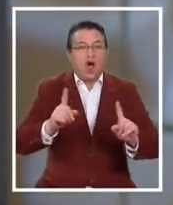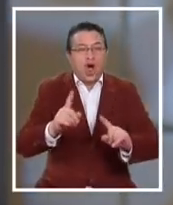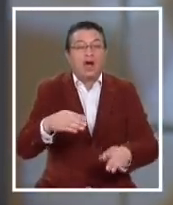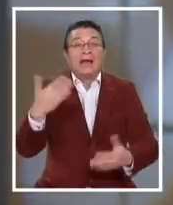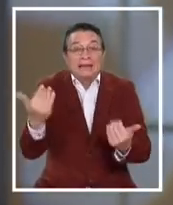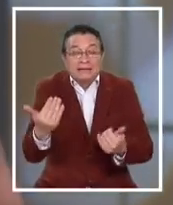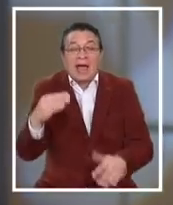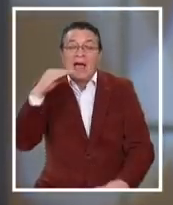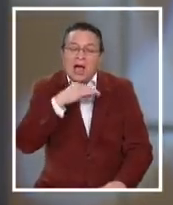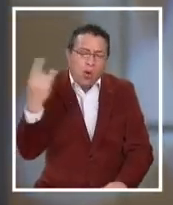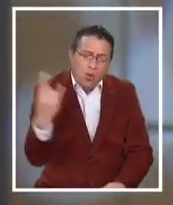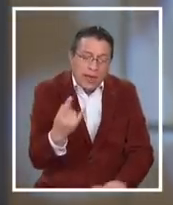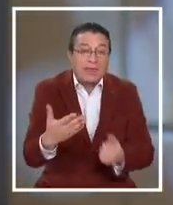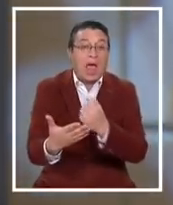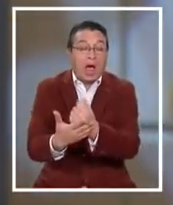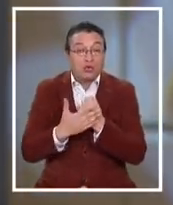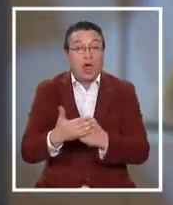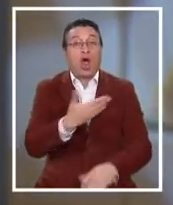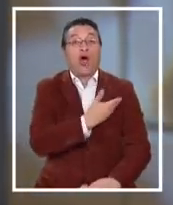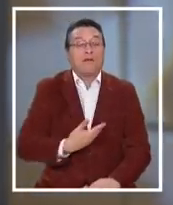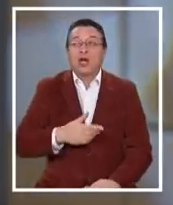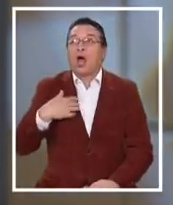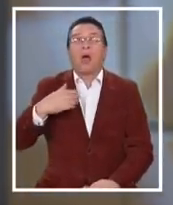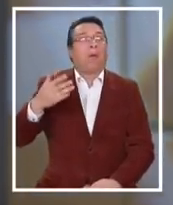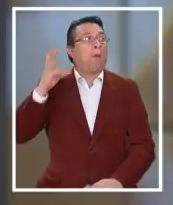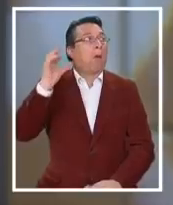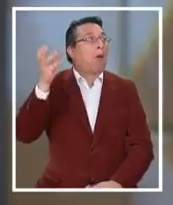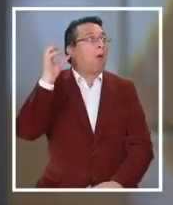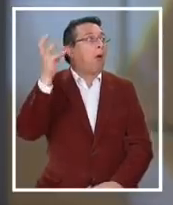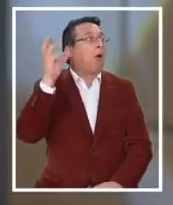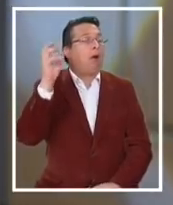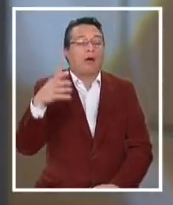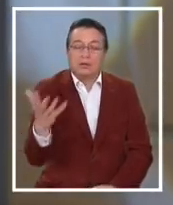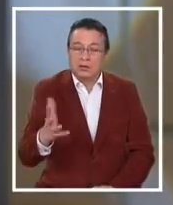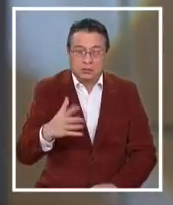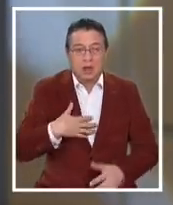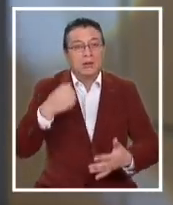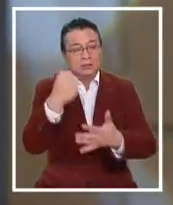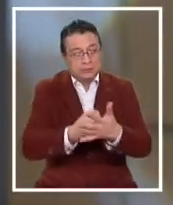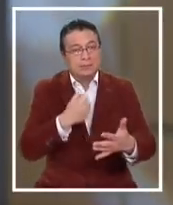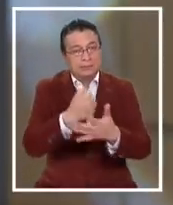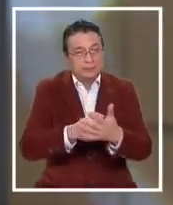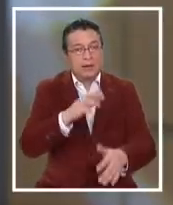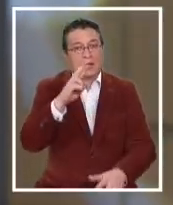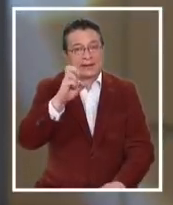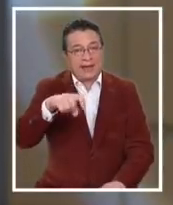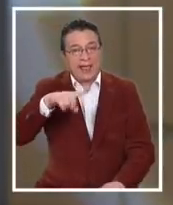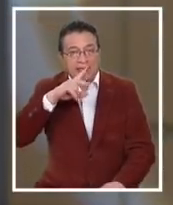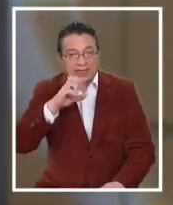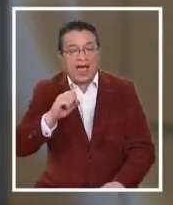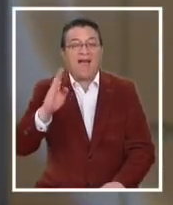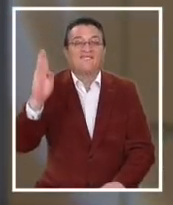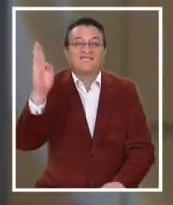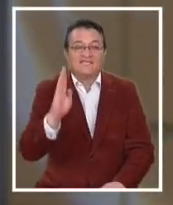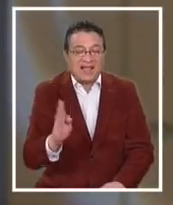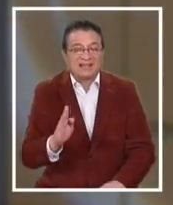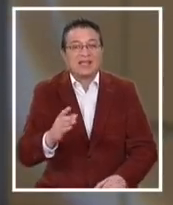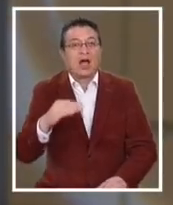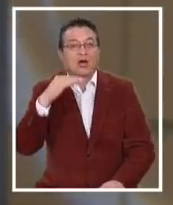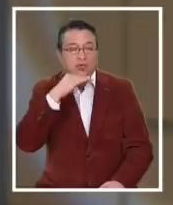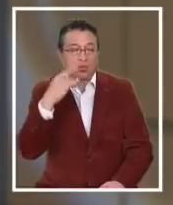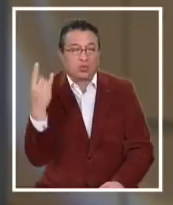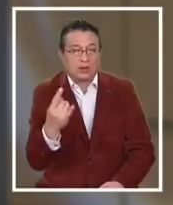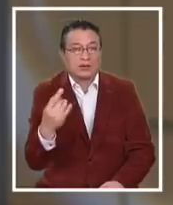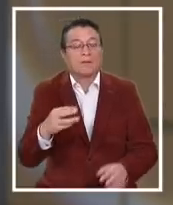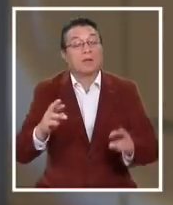ayuda ahora, ya. Y el gobierno, eso es lo que nos está entendiendo y por eso nosotros vamos a insistir en la renta básica de emergencia y espero que no tengamos que llegar